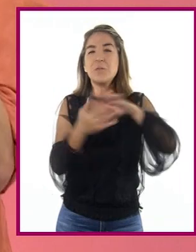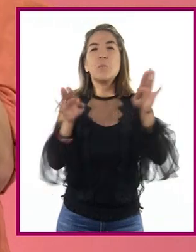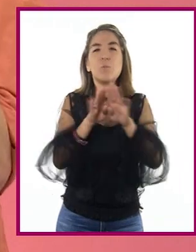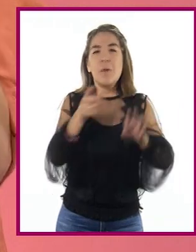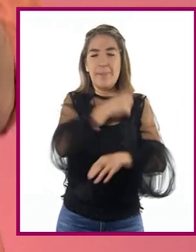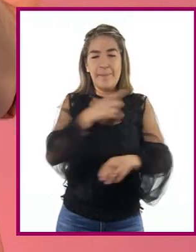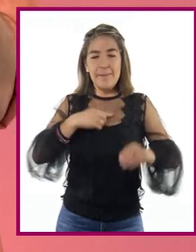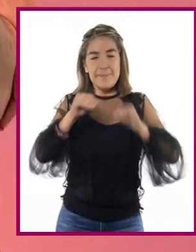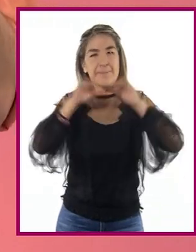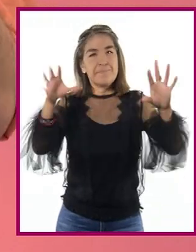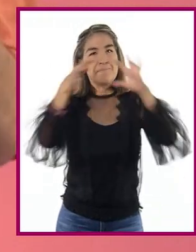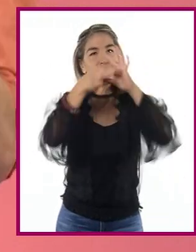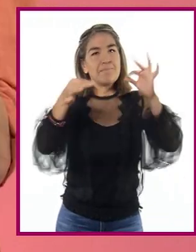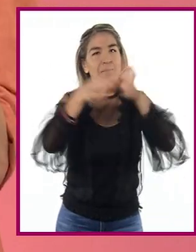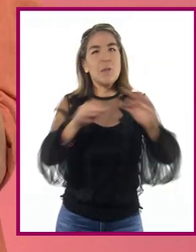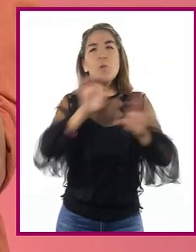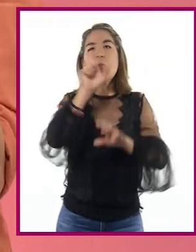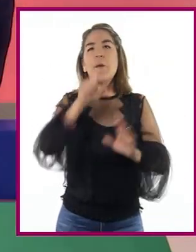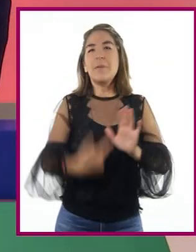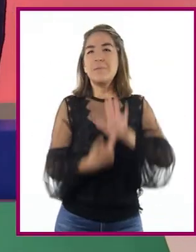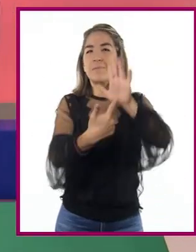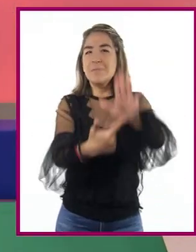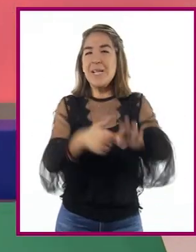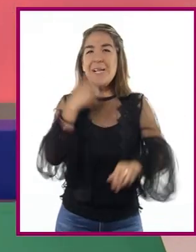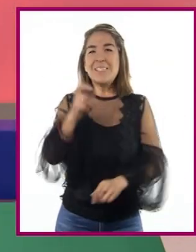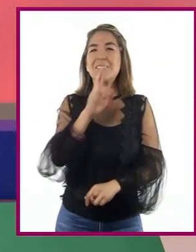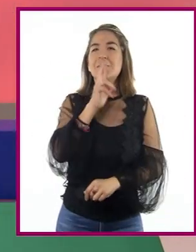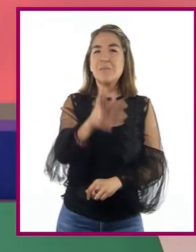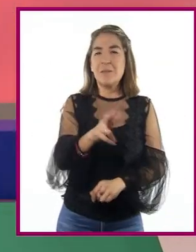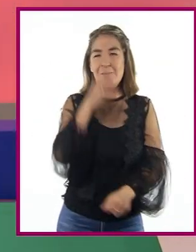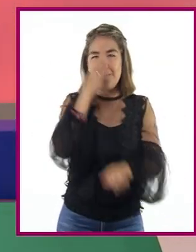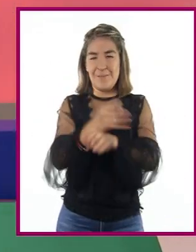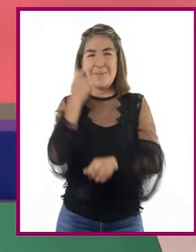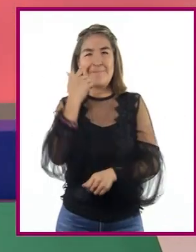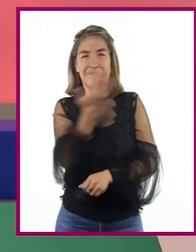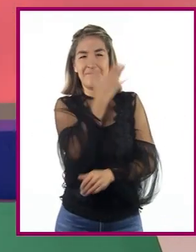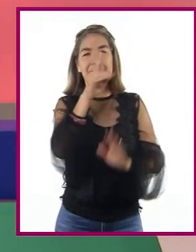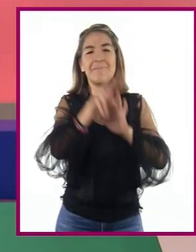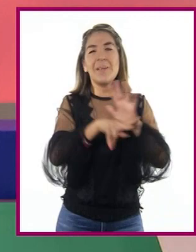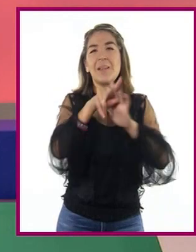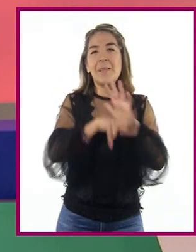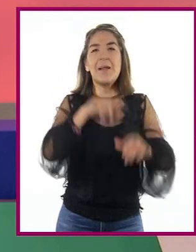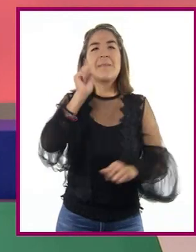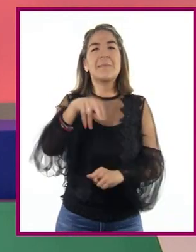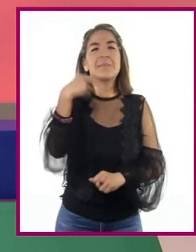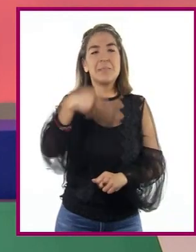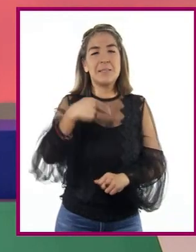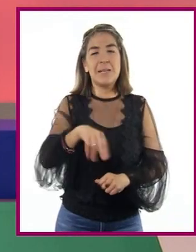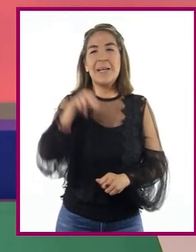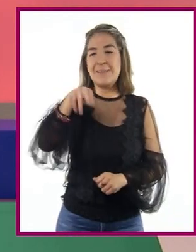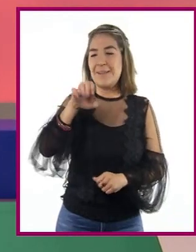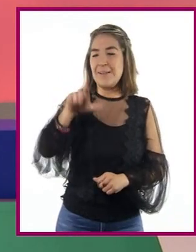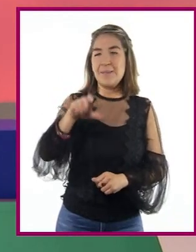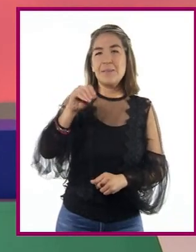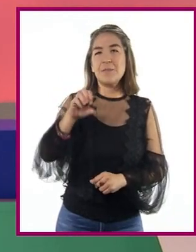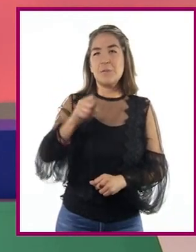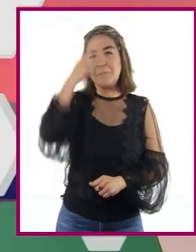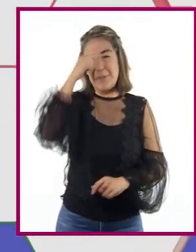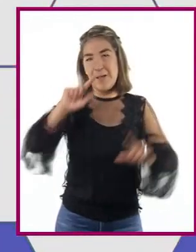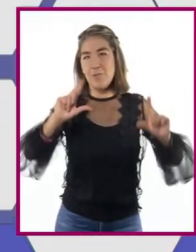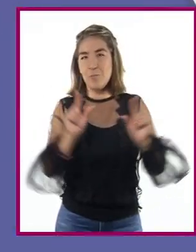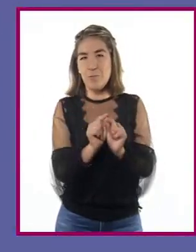y coherencia al mostrar resultados. Revisemos el siguiente video con los llamados nexos de